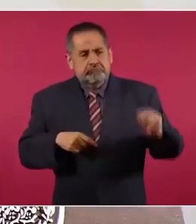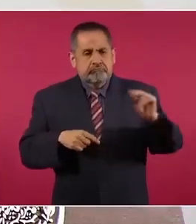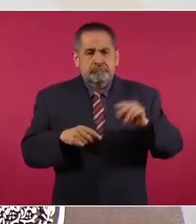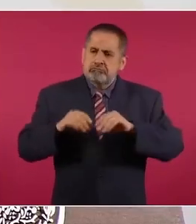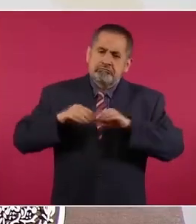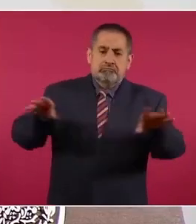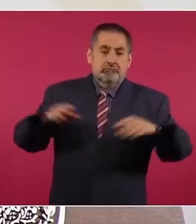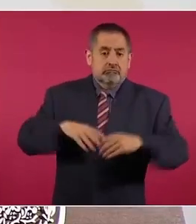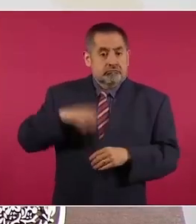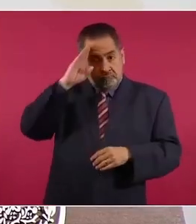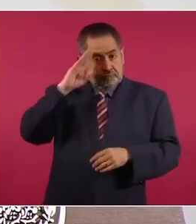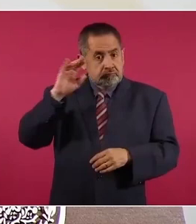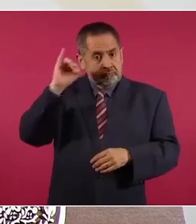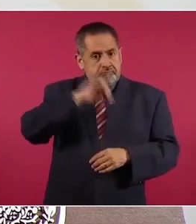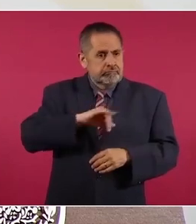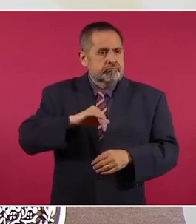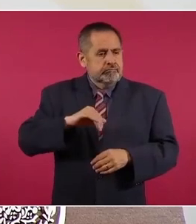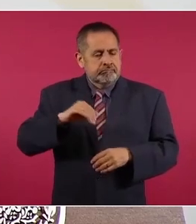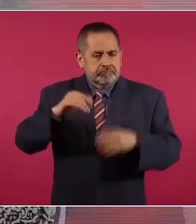Un almirante que